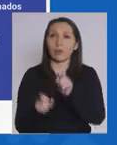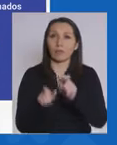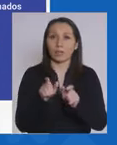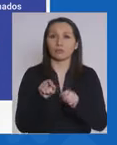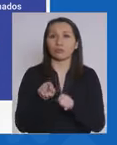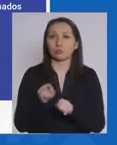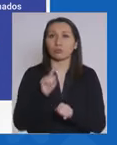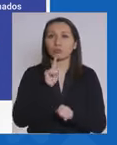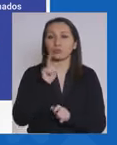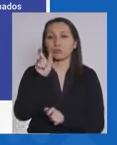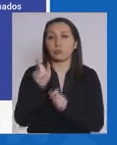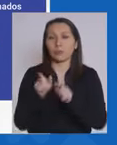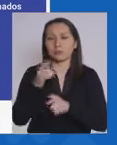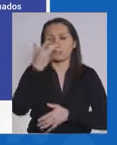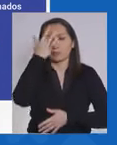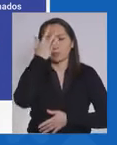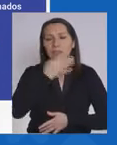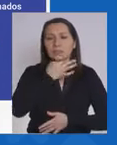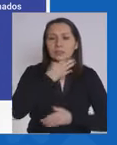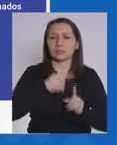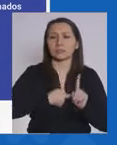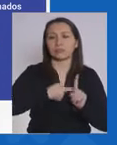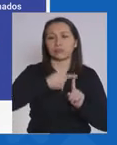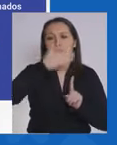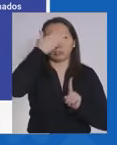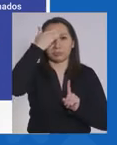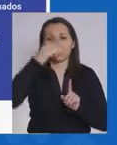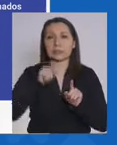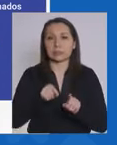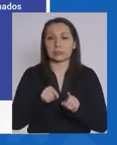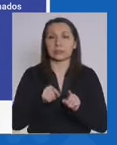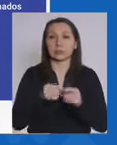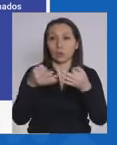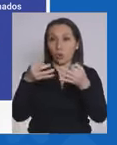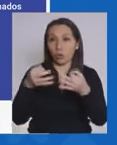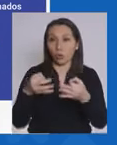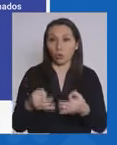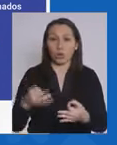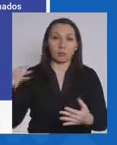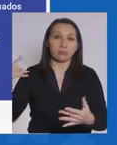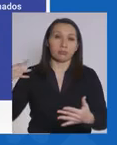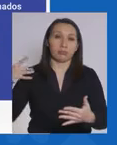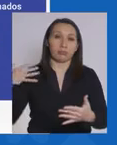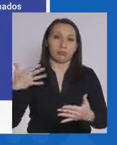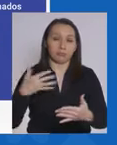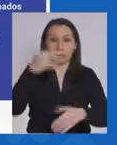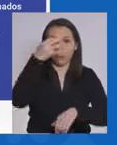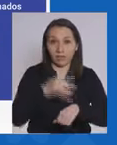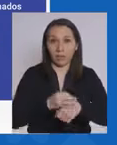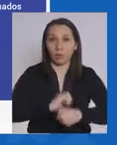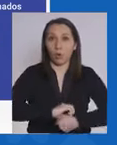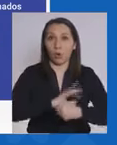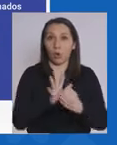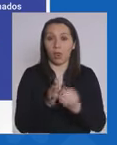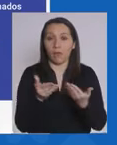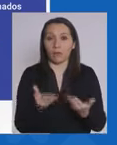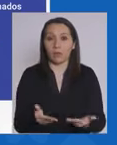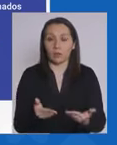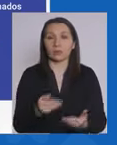de personas sintomáticas con esto la cifra total de personas que se han contagiado por coronavirus